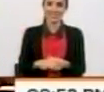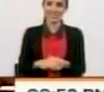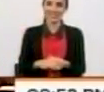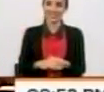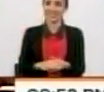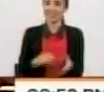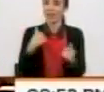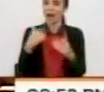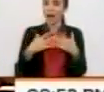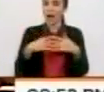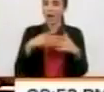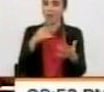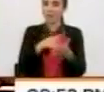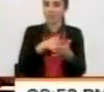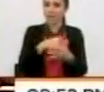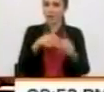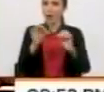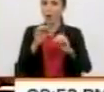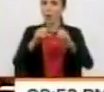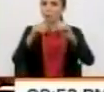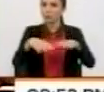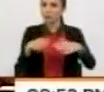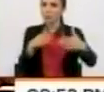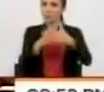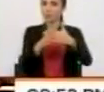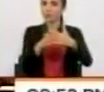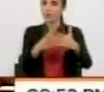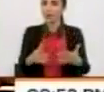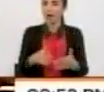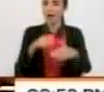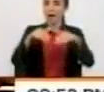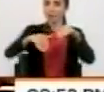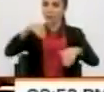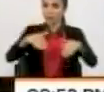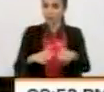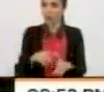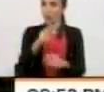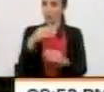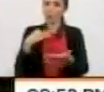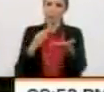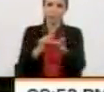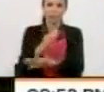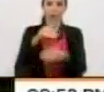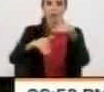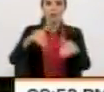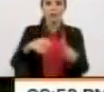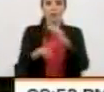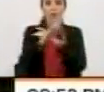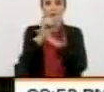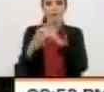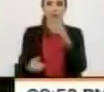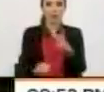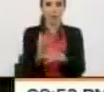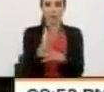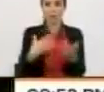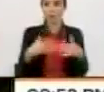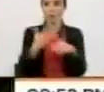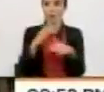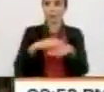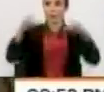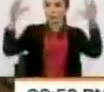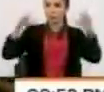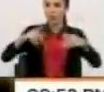detener la victoria electoral del domingo 20 de mayo. Nada ni nadie. Llueva,